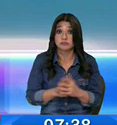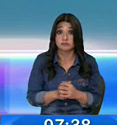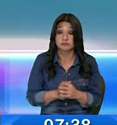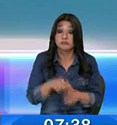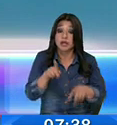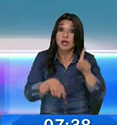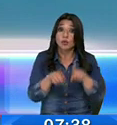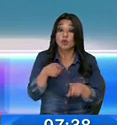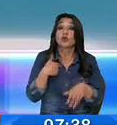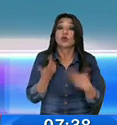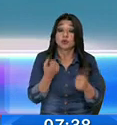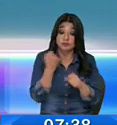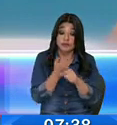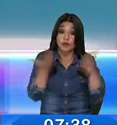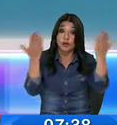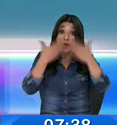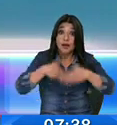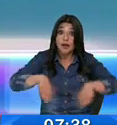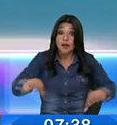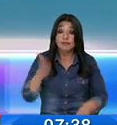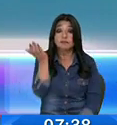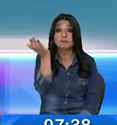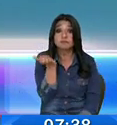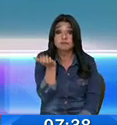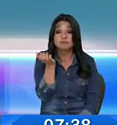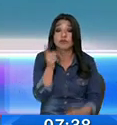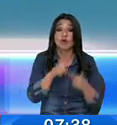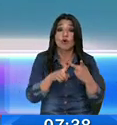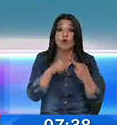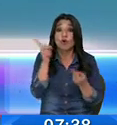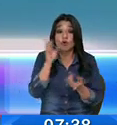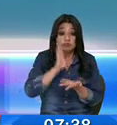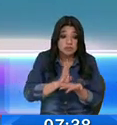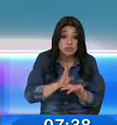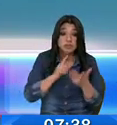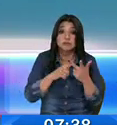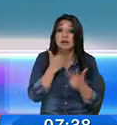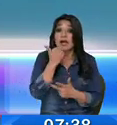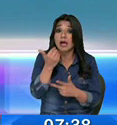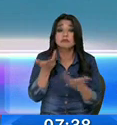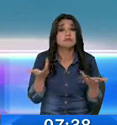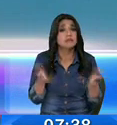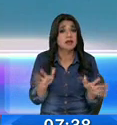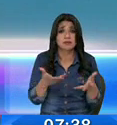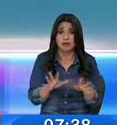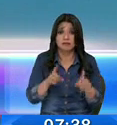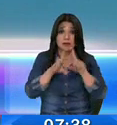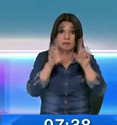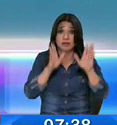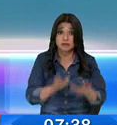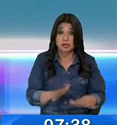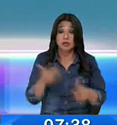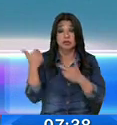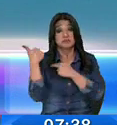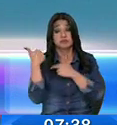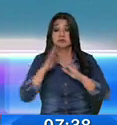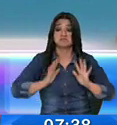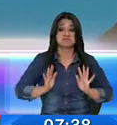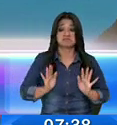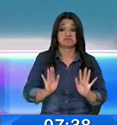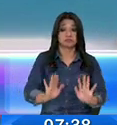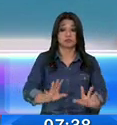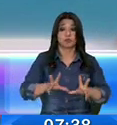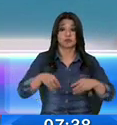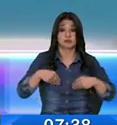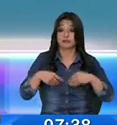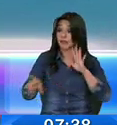terminaron su ciclo de trabajo sin la protección de la seguridad social y los empresarios no asumieron responsabilidades entonces si